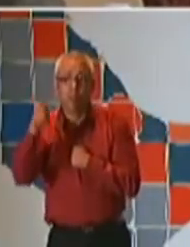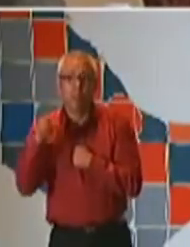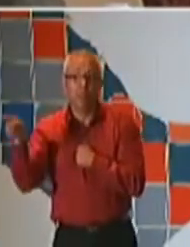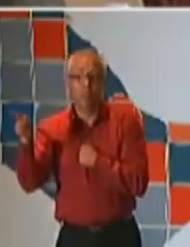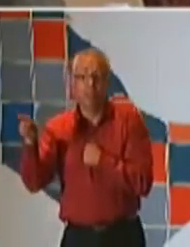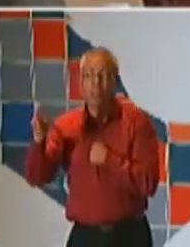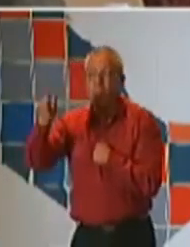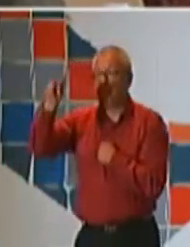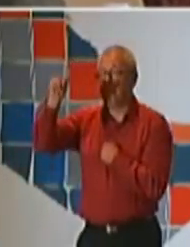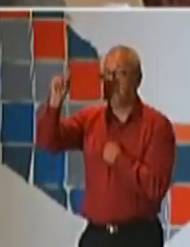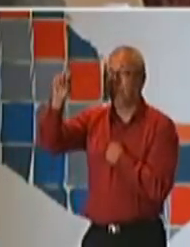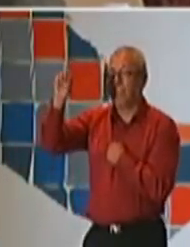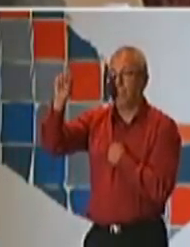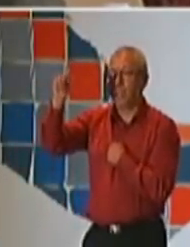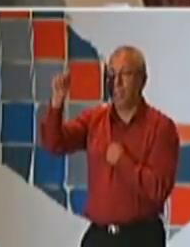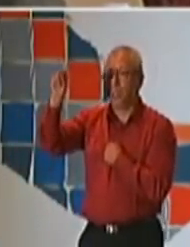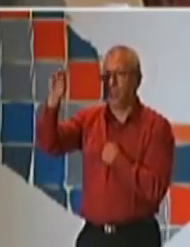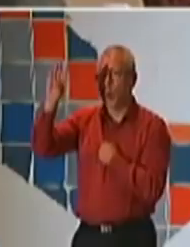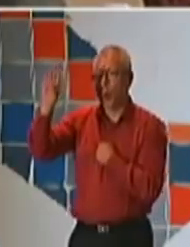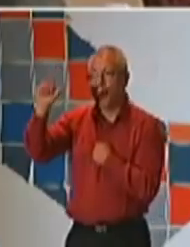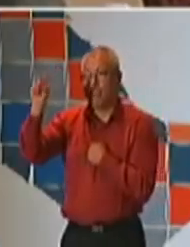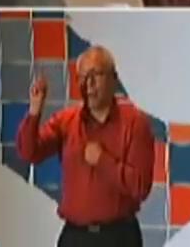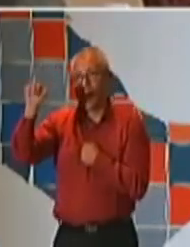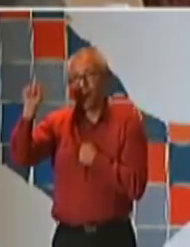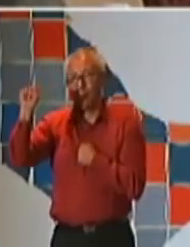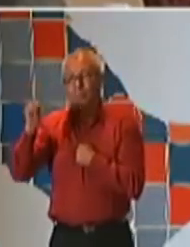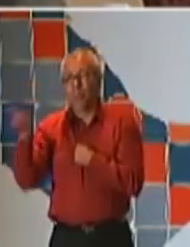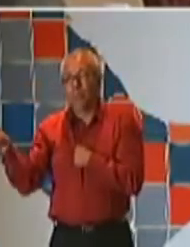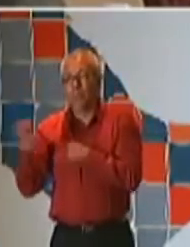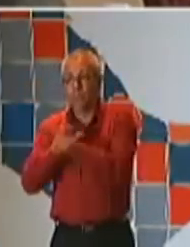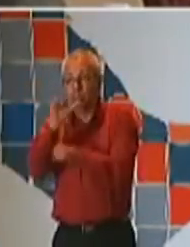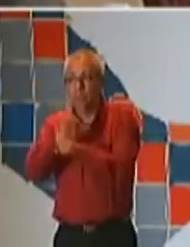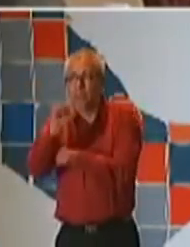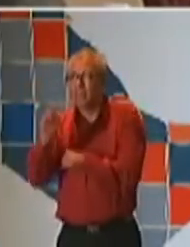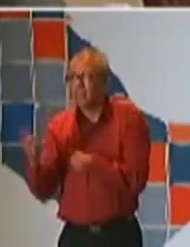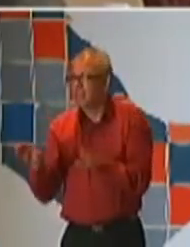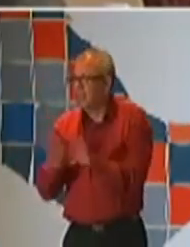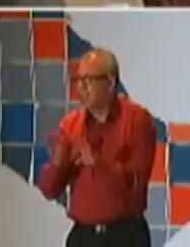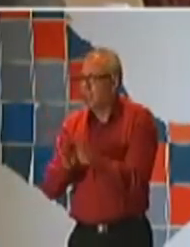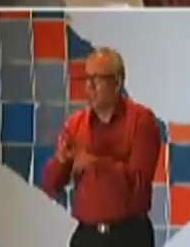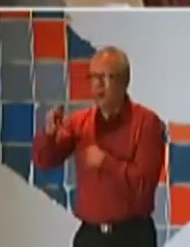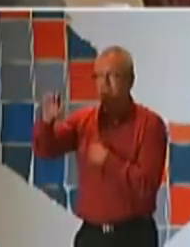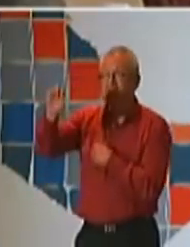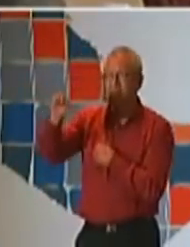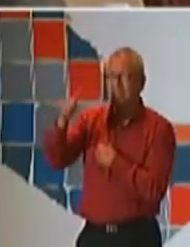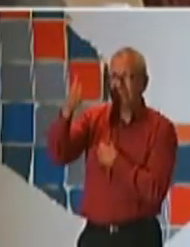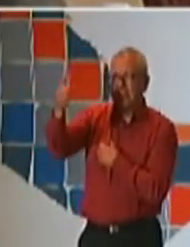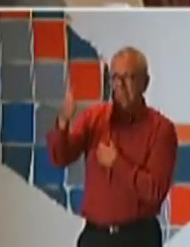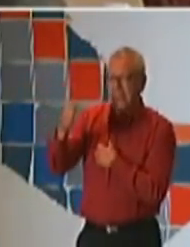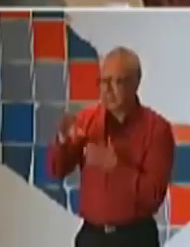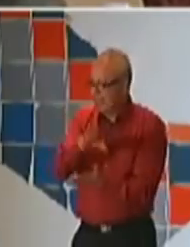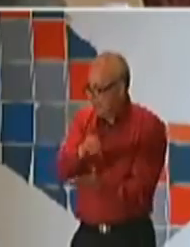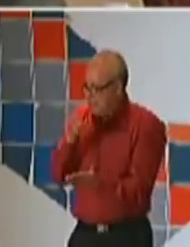trabajo A fines del siglo XX 66 estaban al servicio de contratistas que no